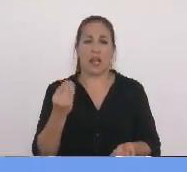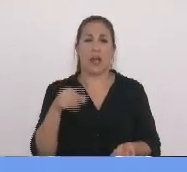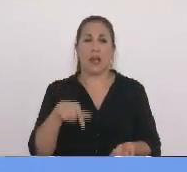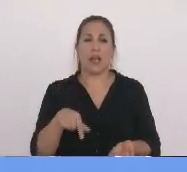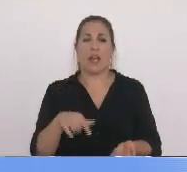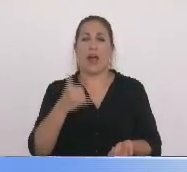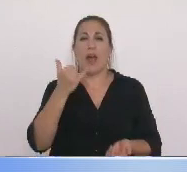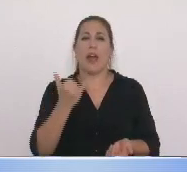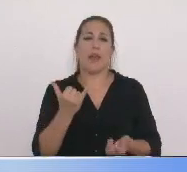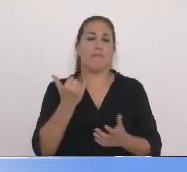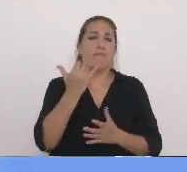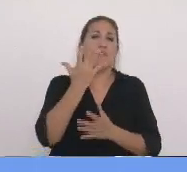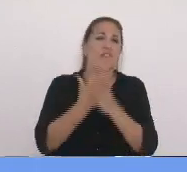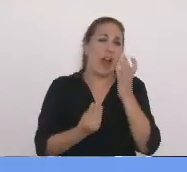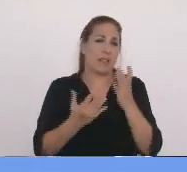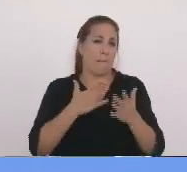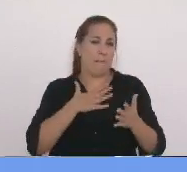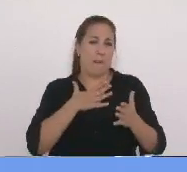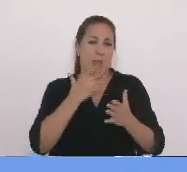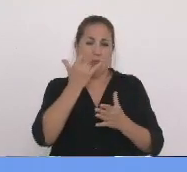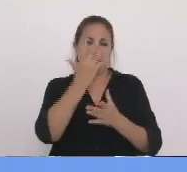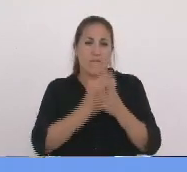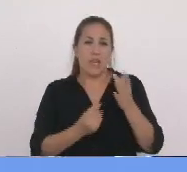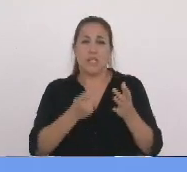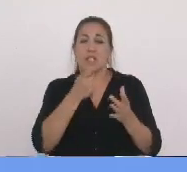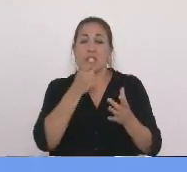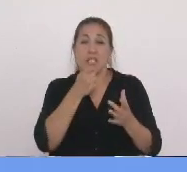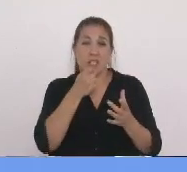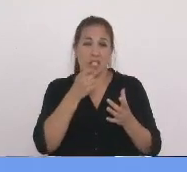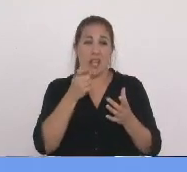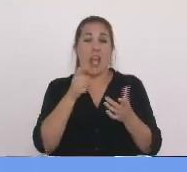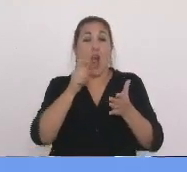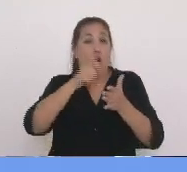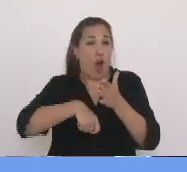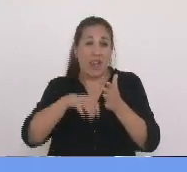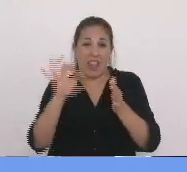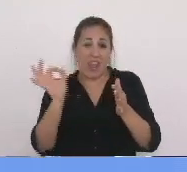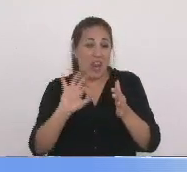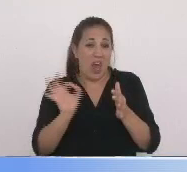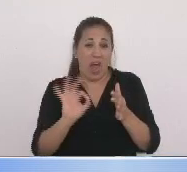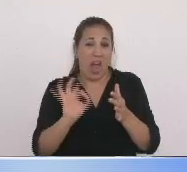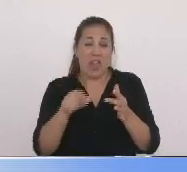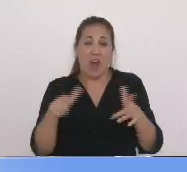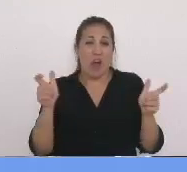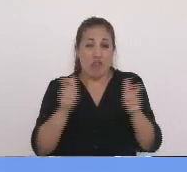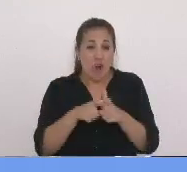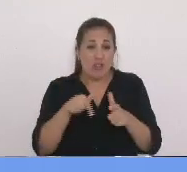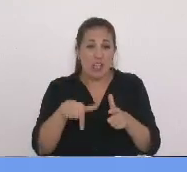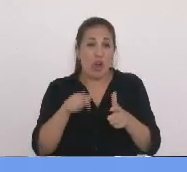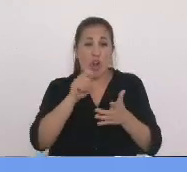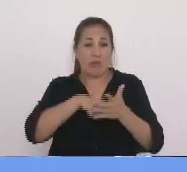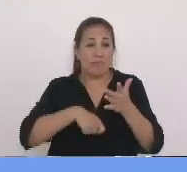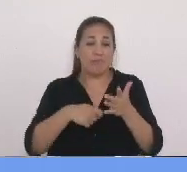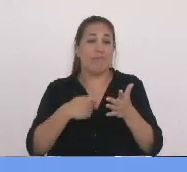que para mí son desaciertos y no se lograrán corregir el consejo de la magistratura no